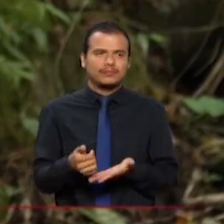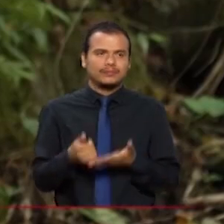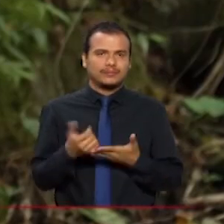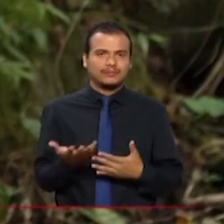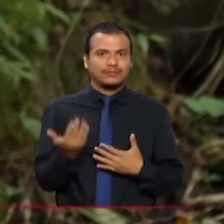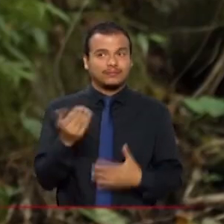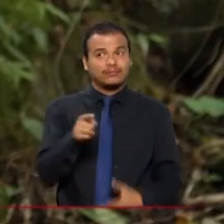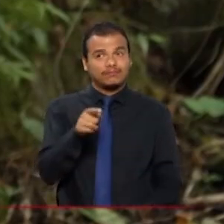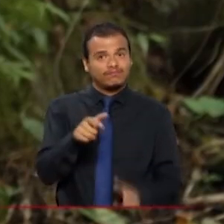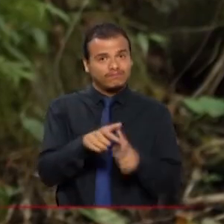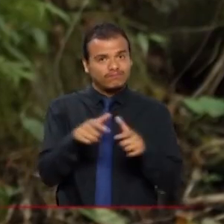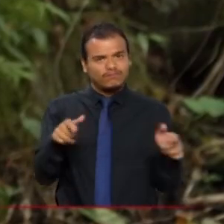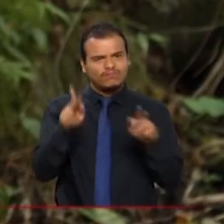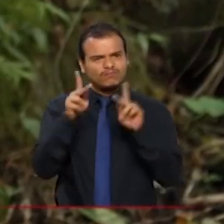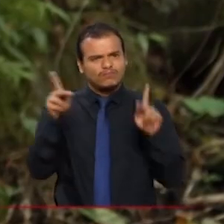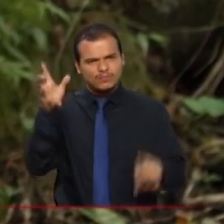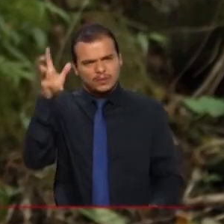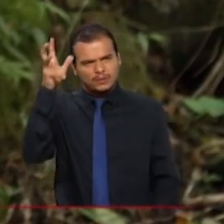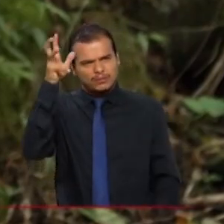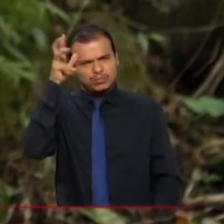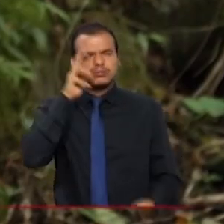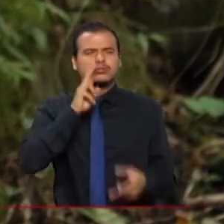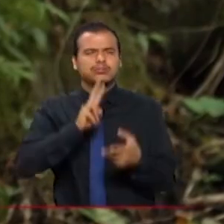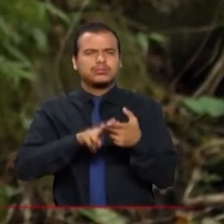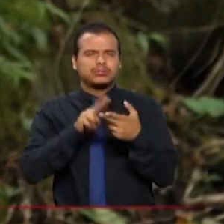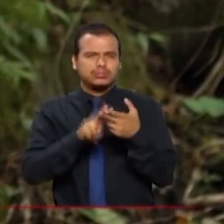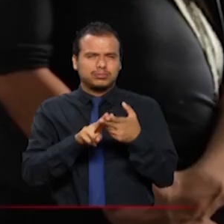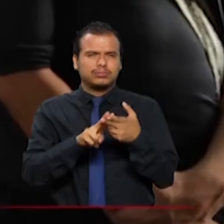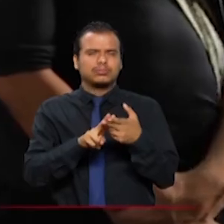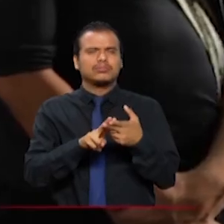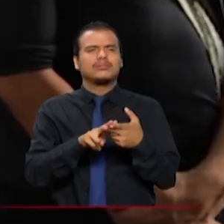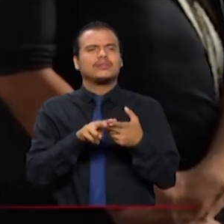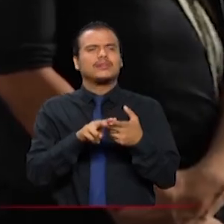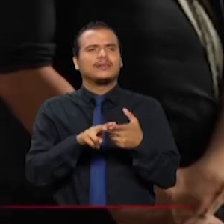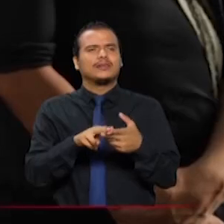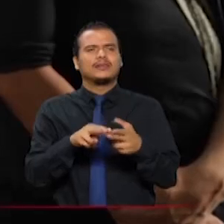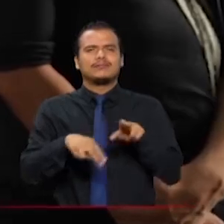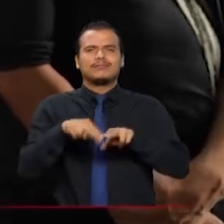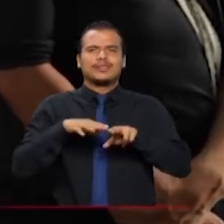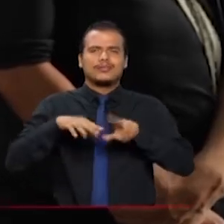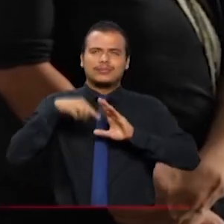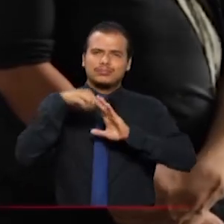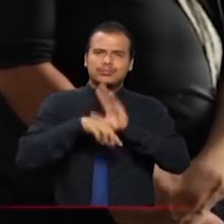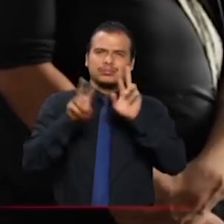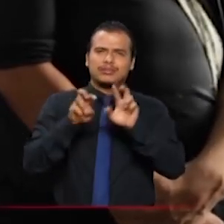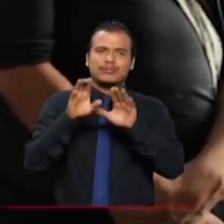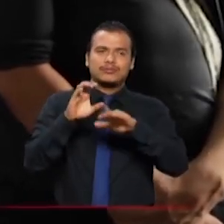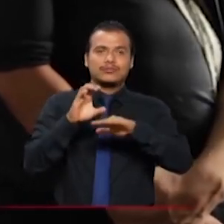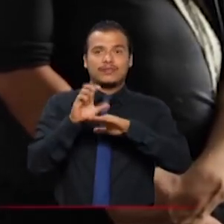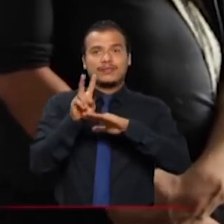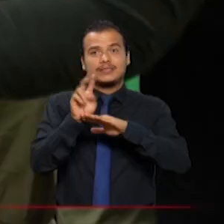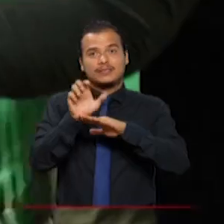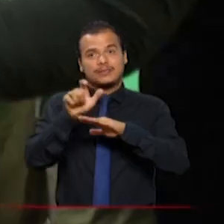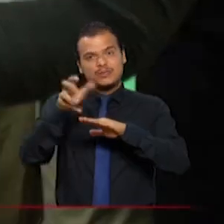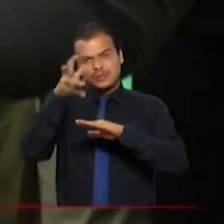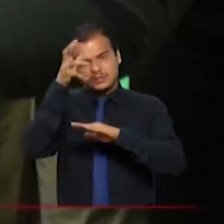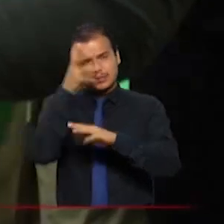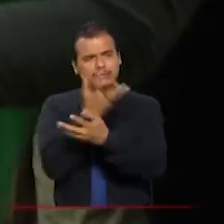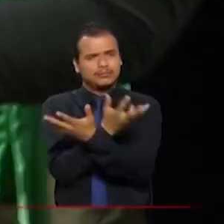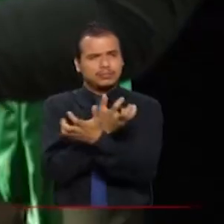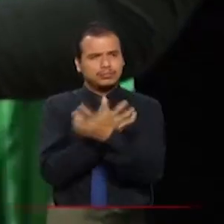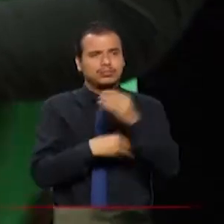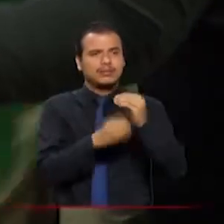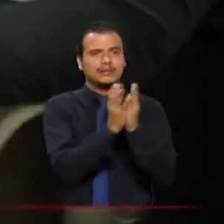mucho conocimiento como biólogos de la CBC y estudiantes que ya están haciendo su tesis